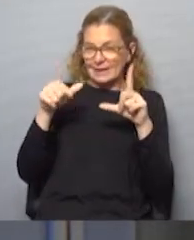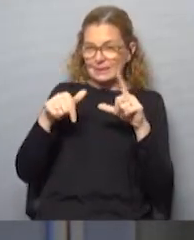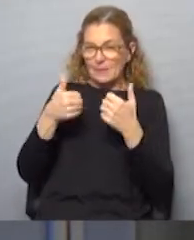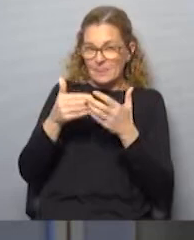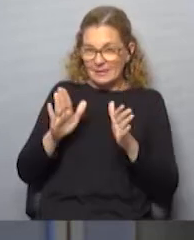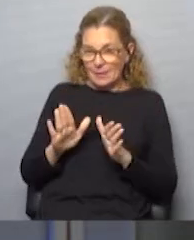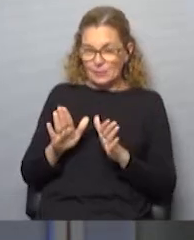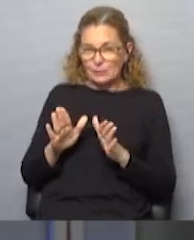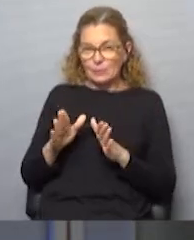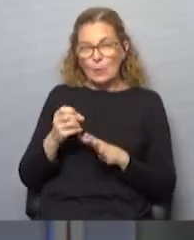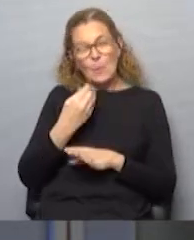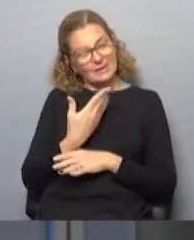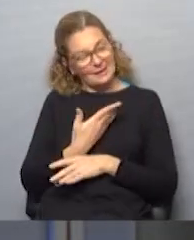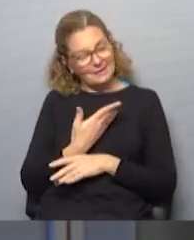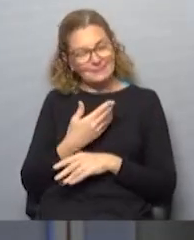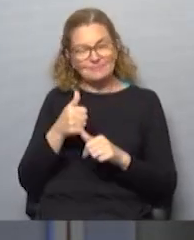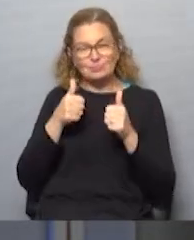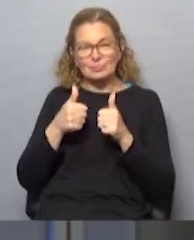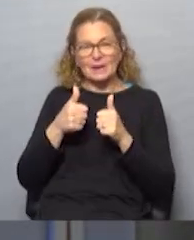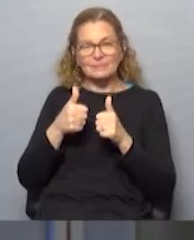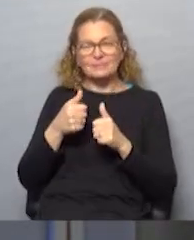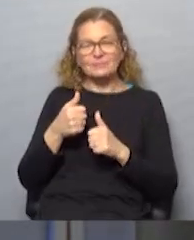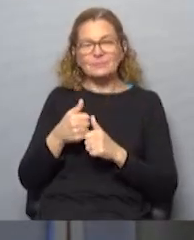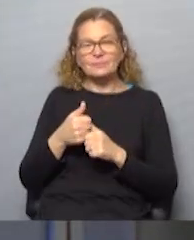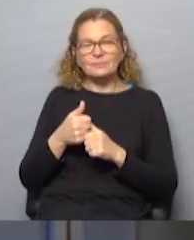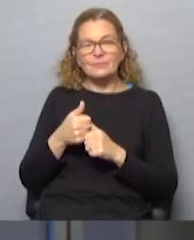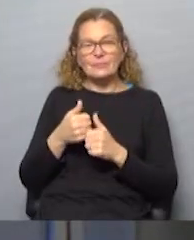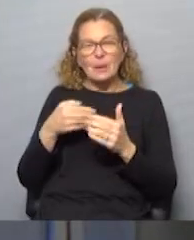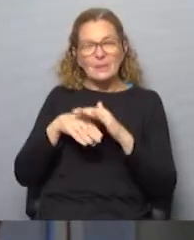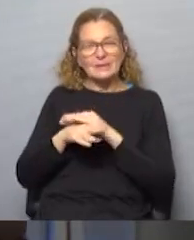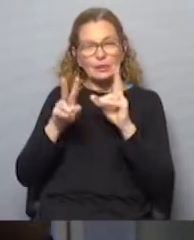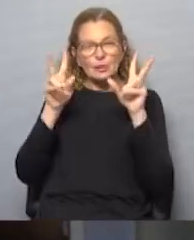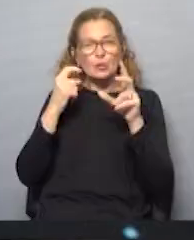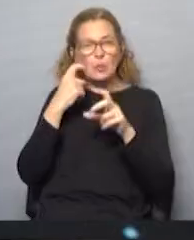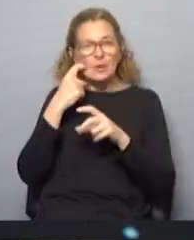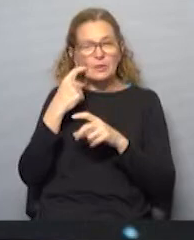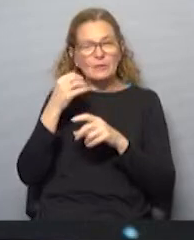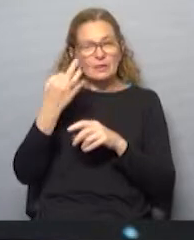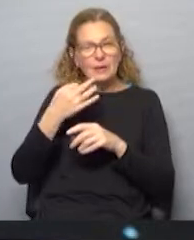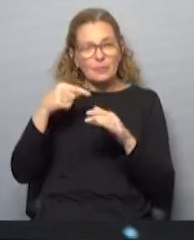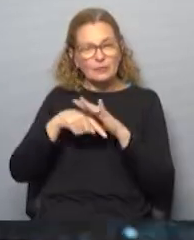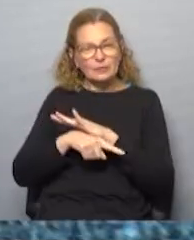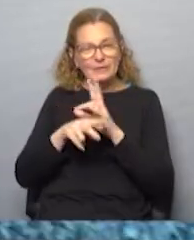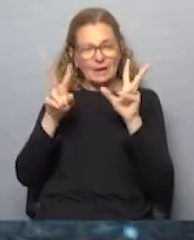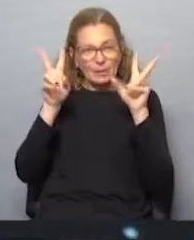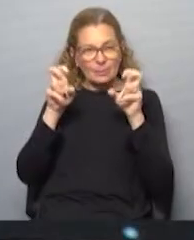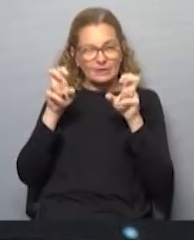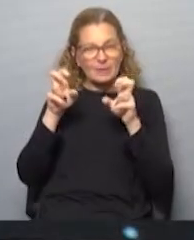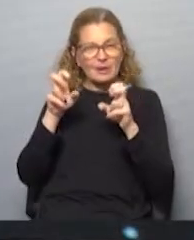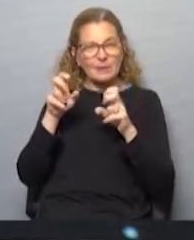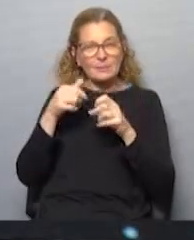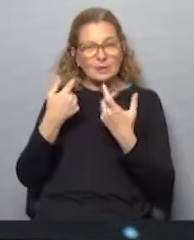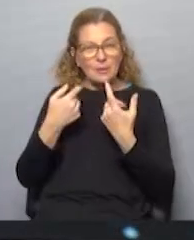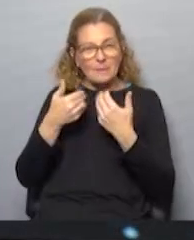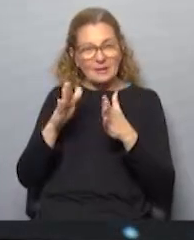de este momento más de serrezuela cómo estás con urgencia ni tuvo bien vamos a aventarnos con números en realidad vamos a profundizar en los números en el tercer bloque pero